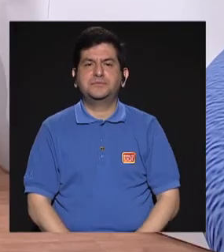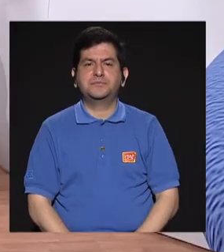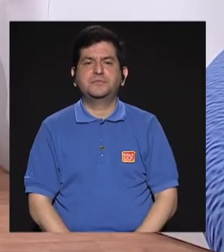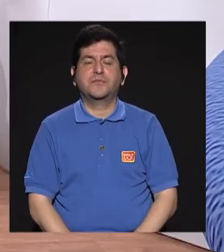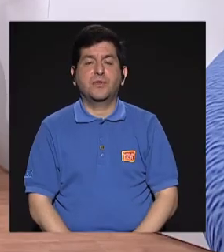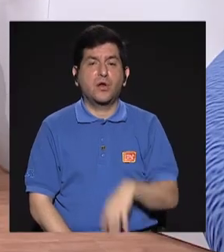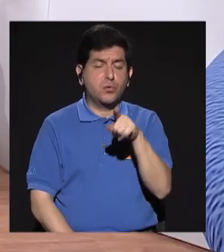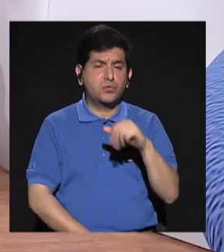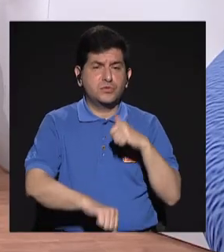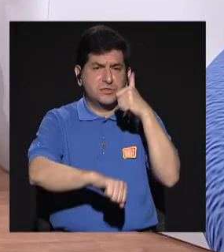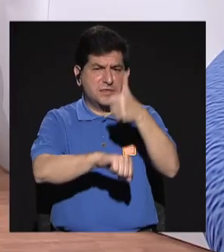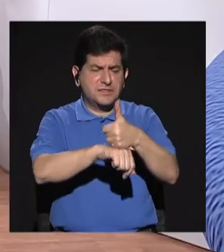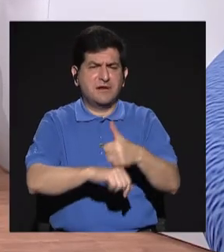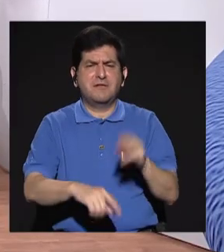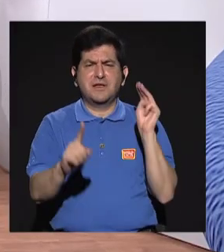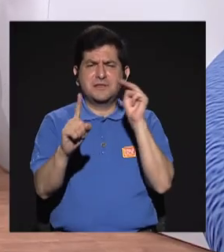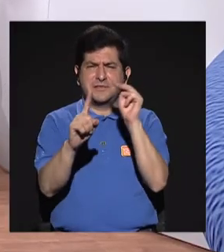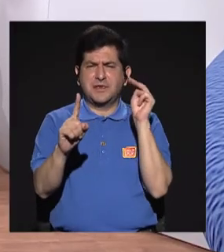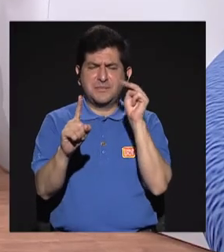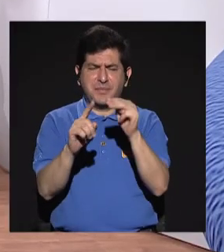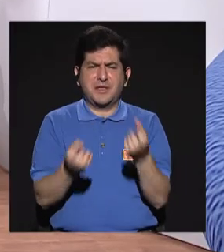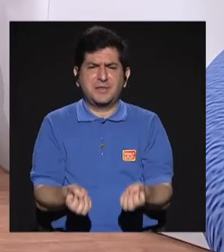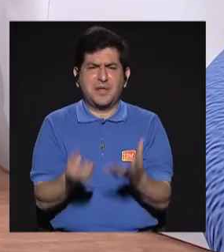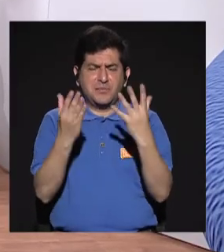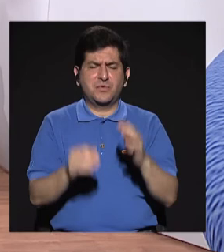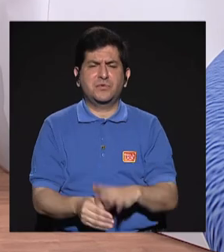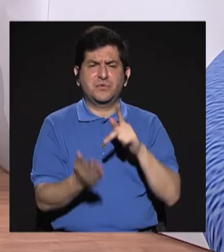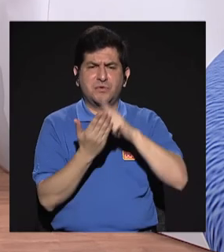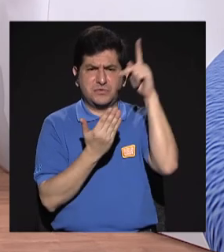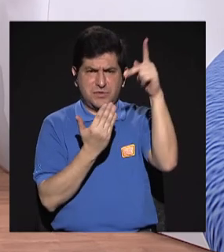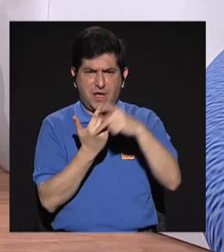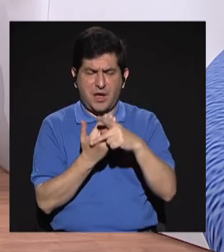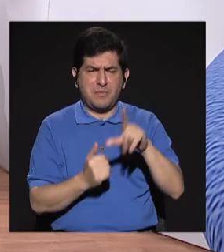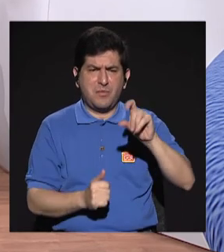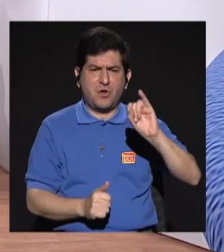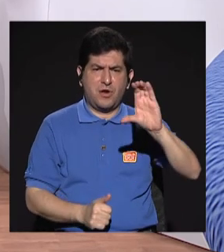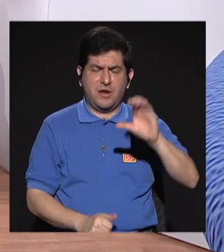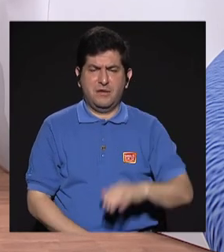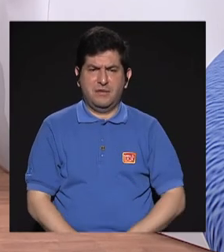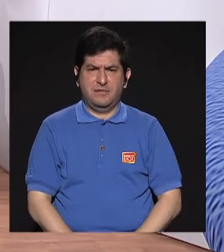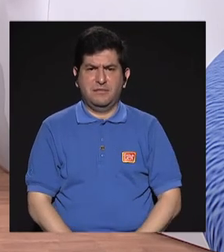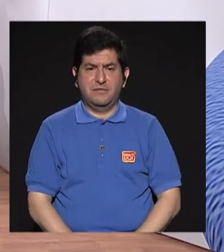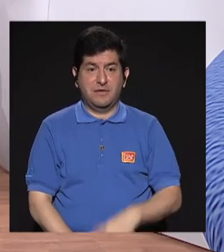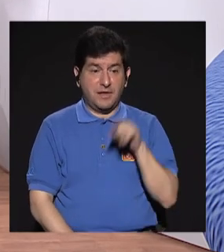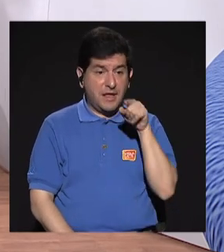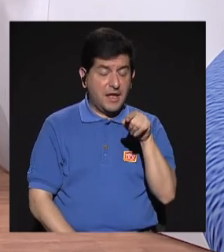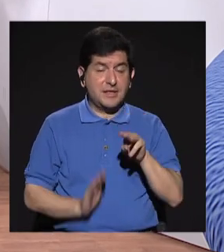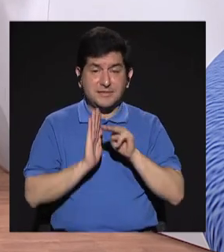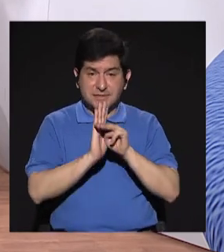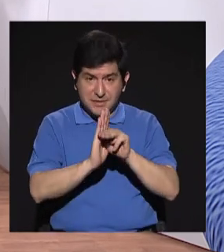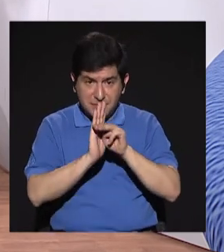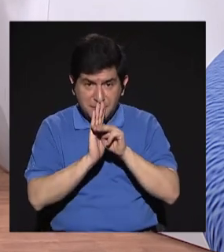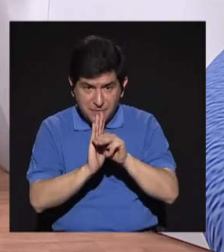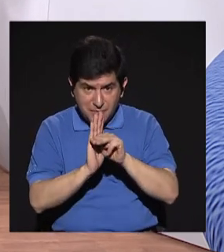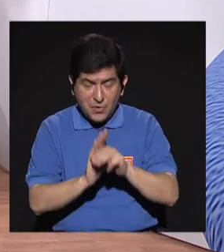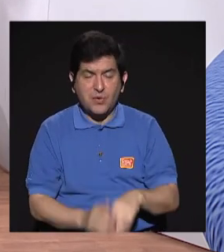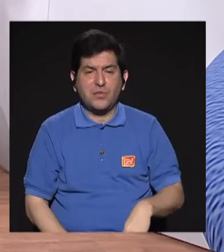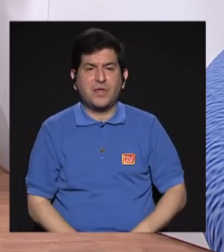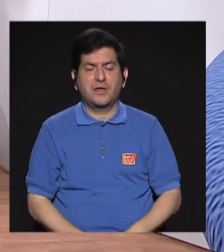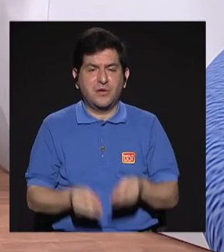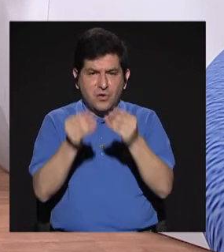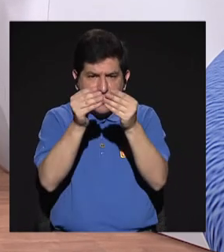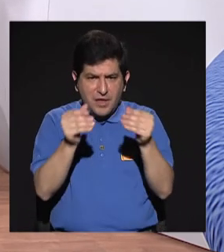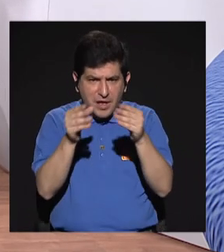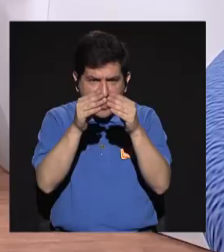por usted se planteó muchas metas en su programa de licenciatura y una de ellas es que este modelo de